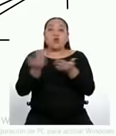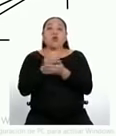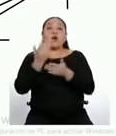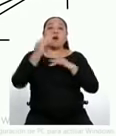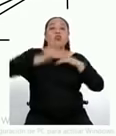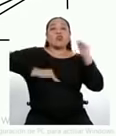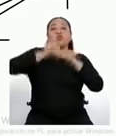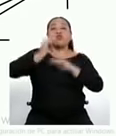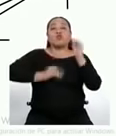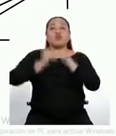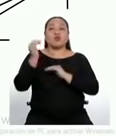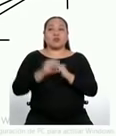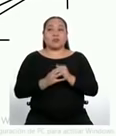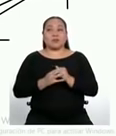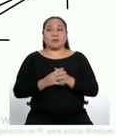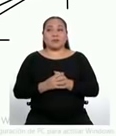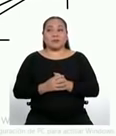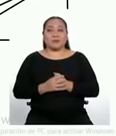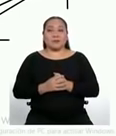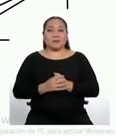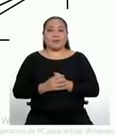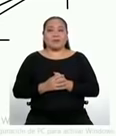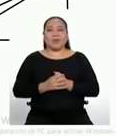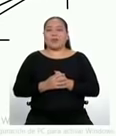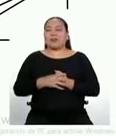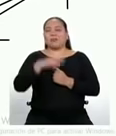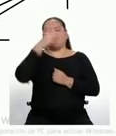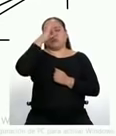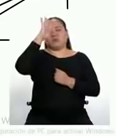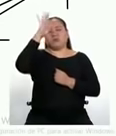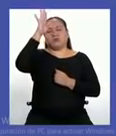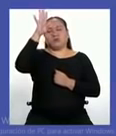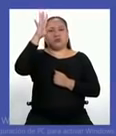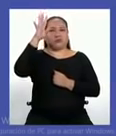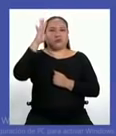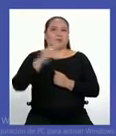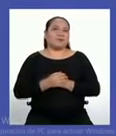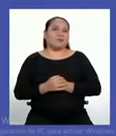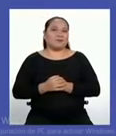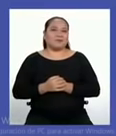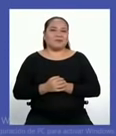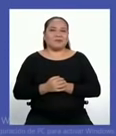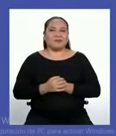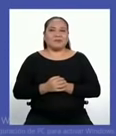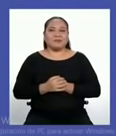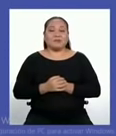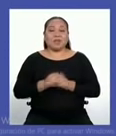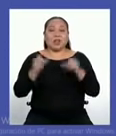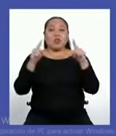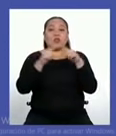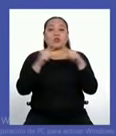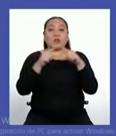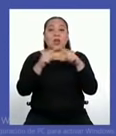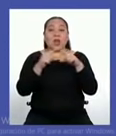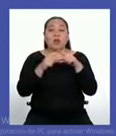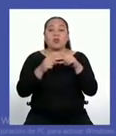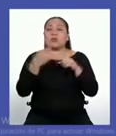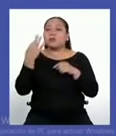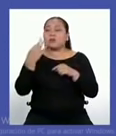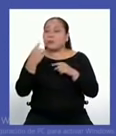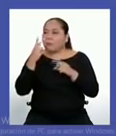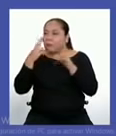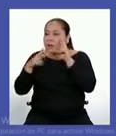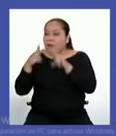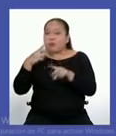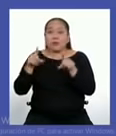estructuras. Al final, el límite es el cielo para la imaginación. Los triángulos nos han acompañado también en la